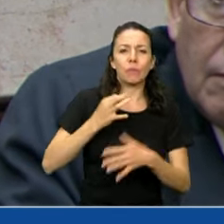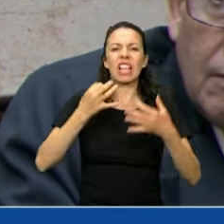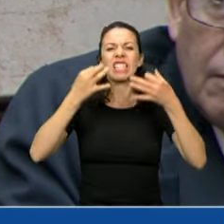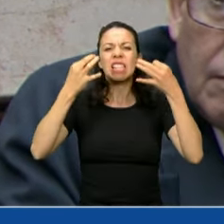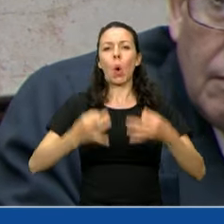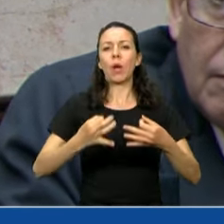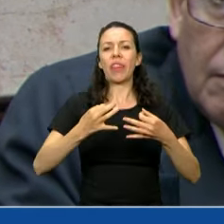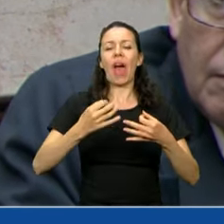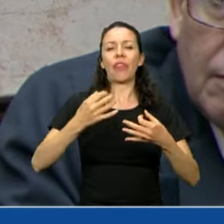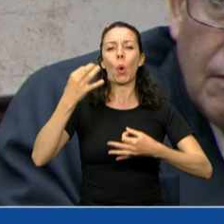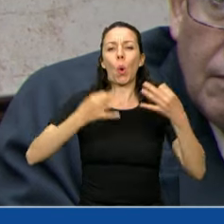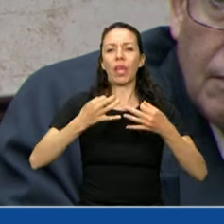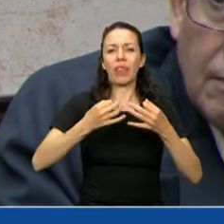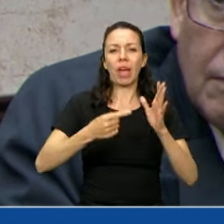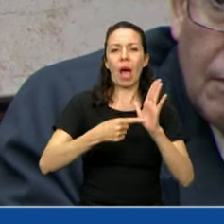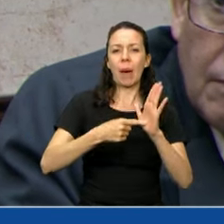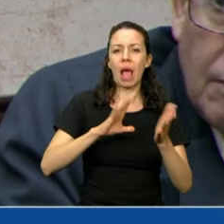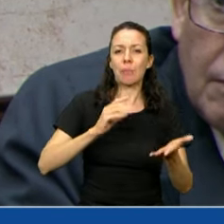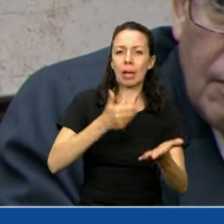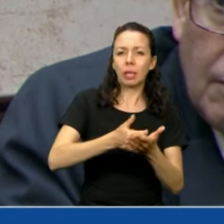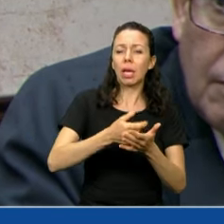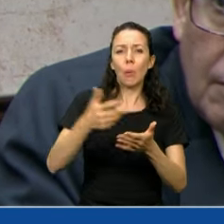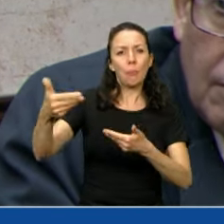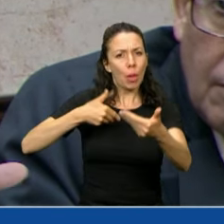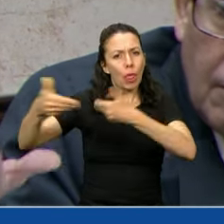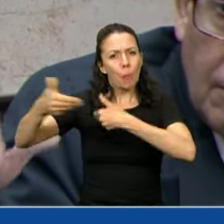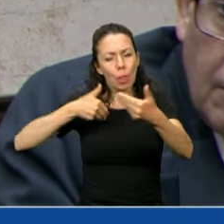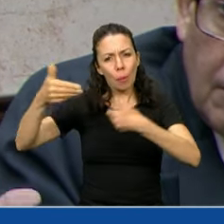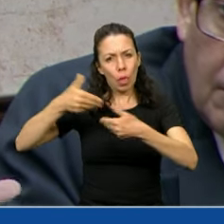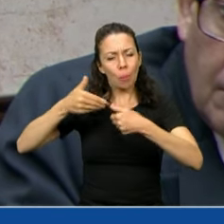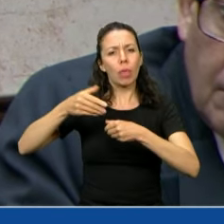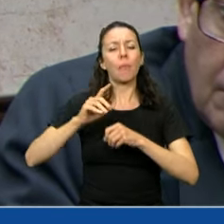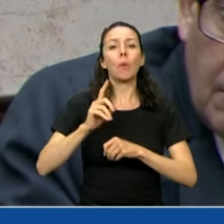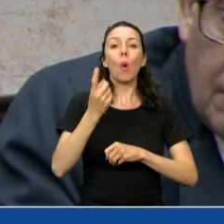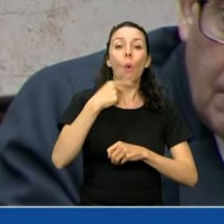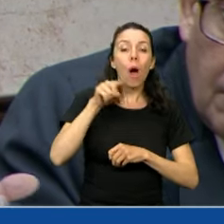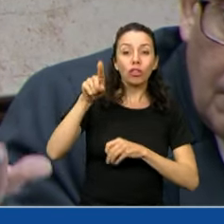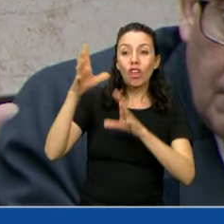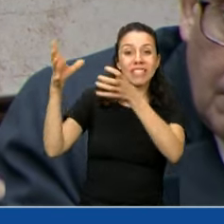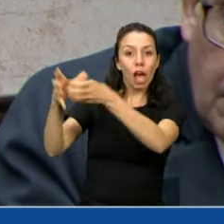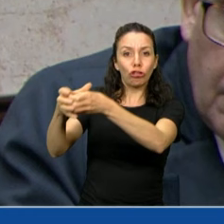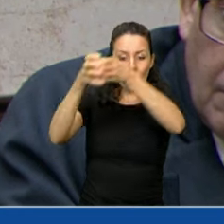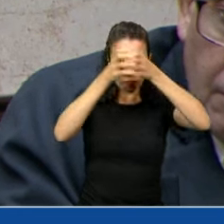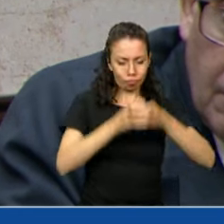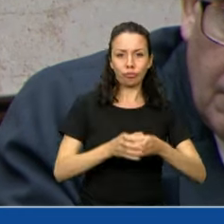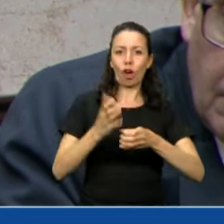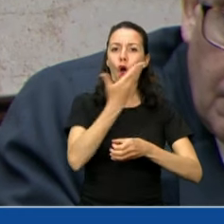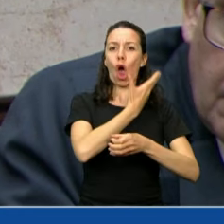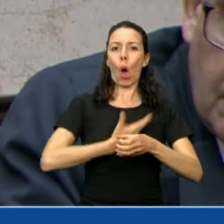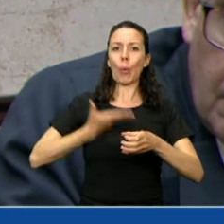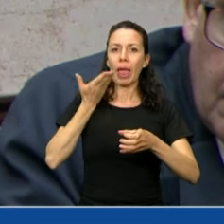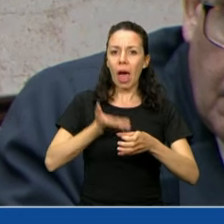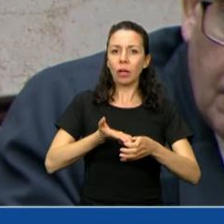invertir y varias cosas más ahora bien cuando esos sectores pasan a ser gobierno están del otro lado